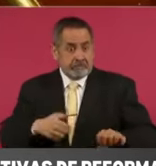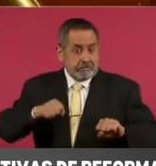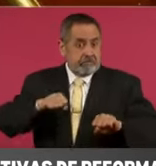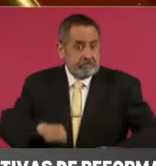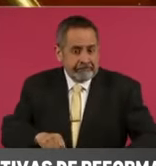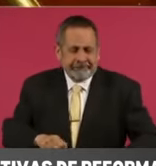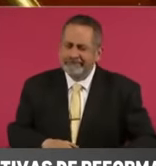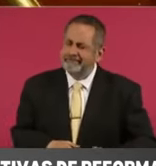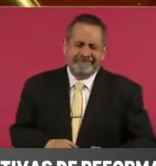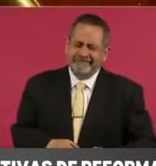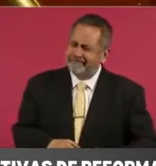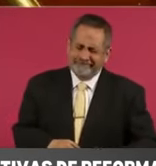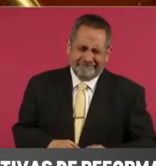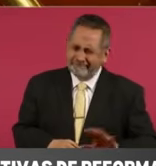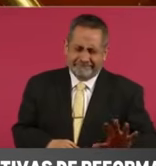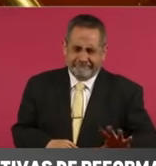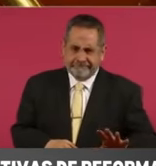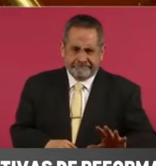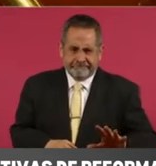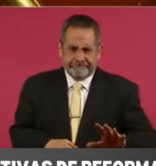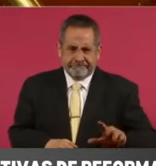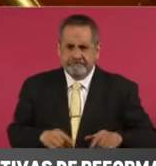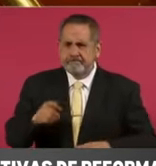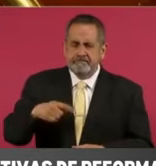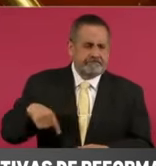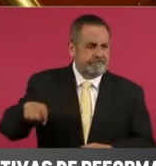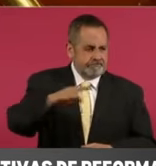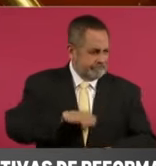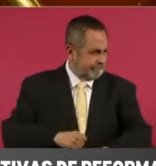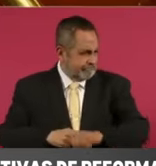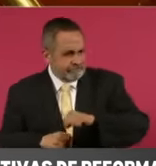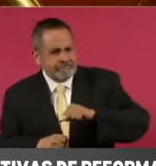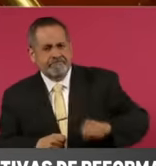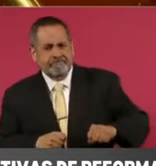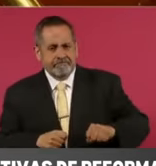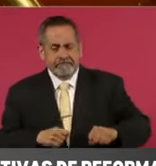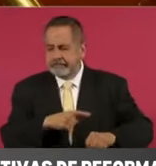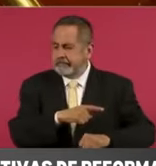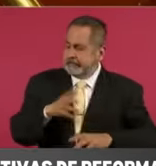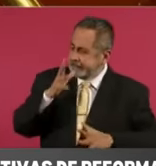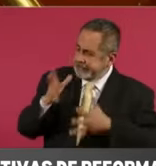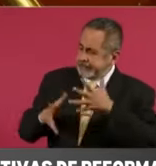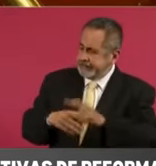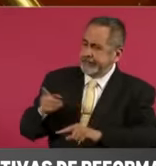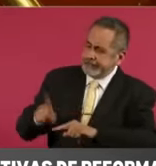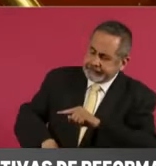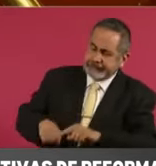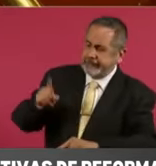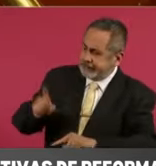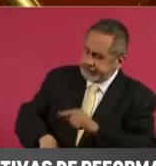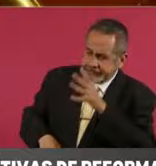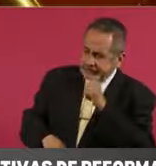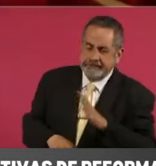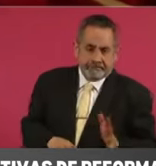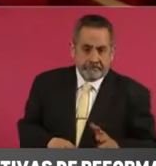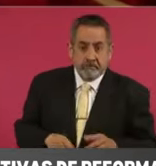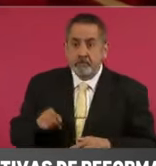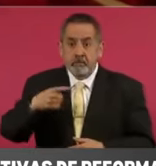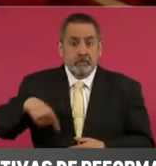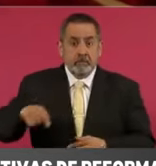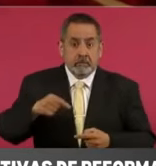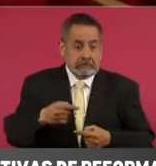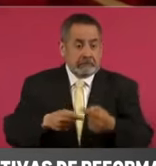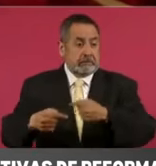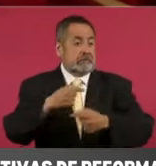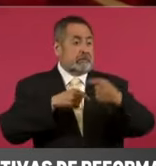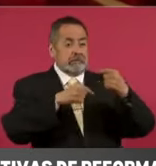que sea mucho lo que tengan que echar atrás y que la regresión les